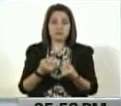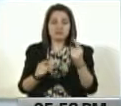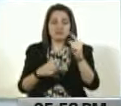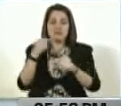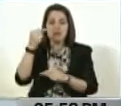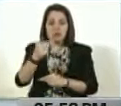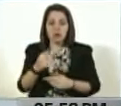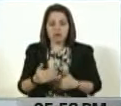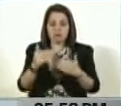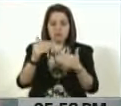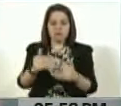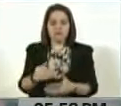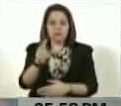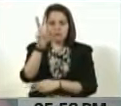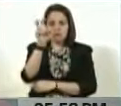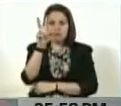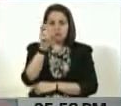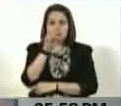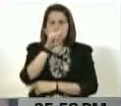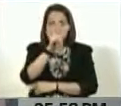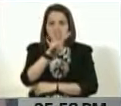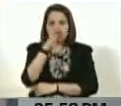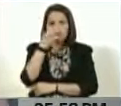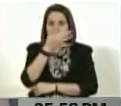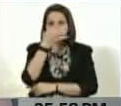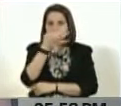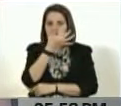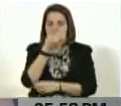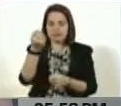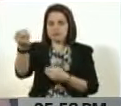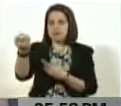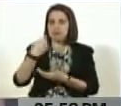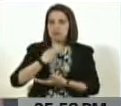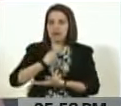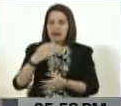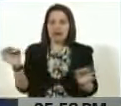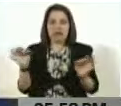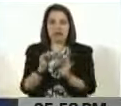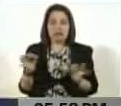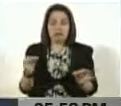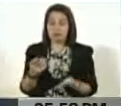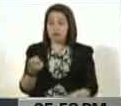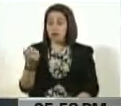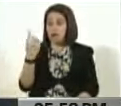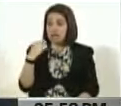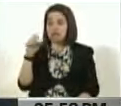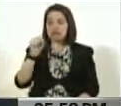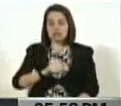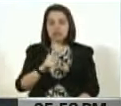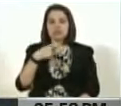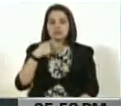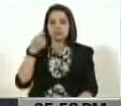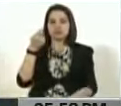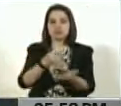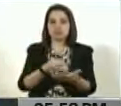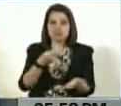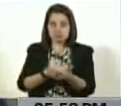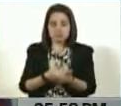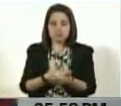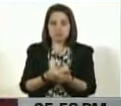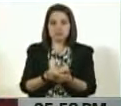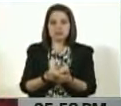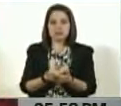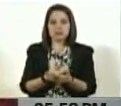el viernes a las 4 de la tarde. Tampoco les llegó el depósito, pero ayer sí les depositaron. ¿Conoces a alguien ayer que